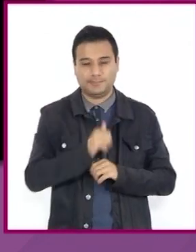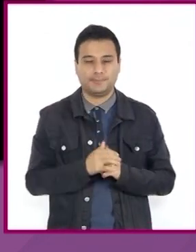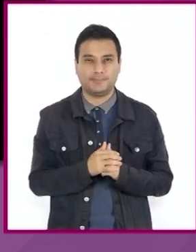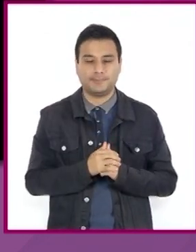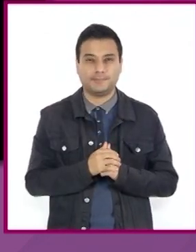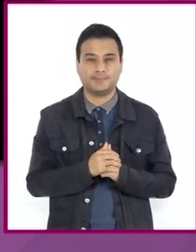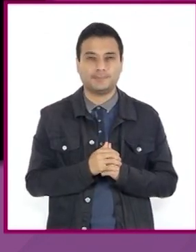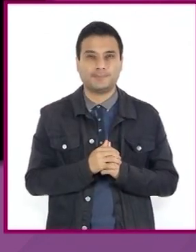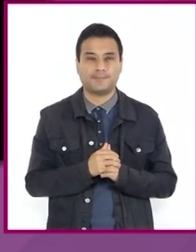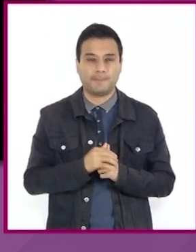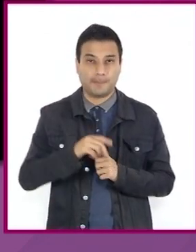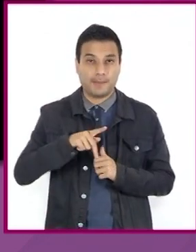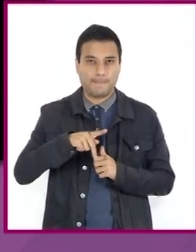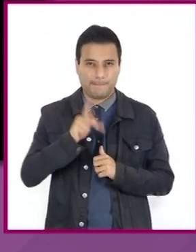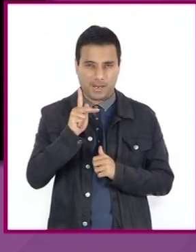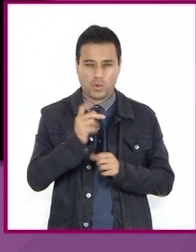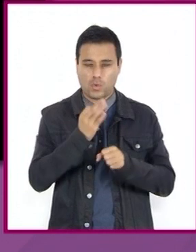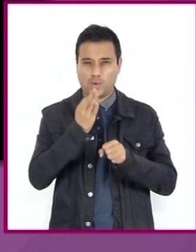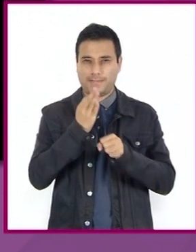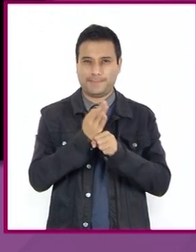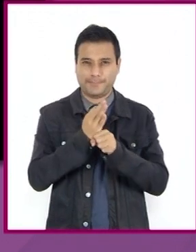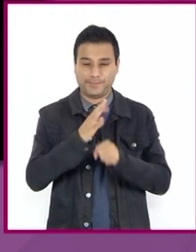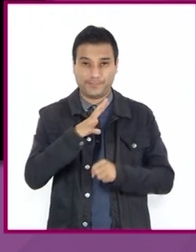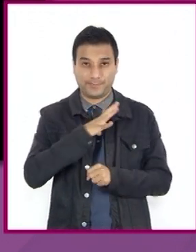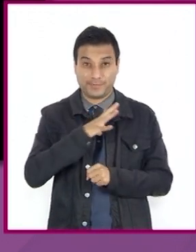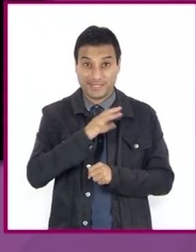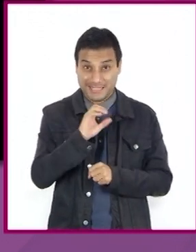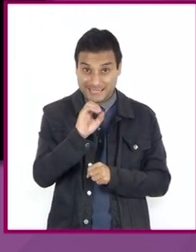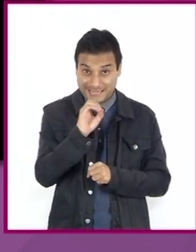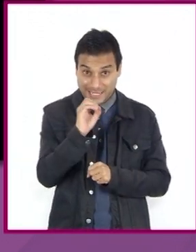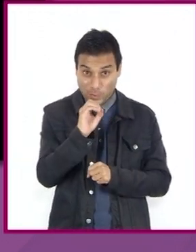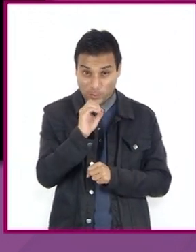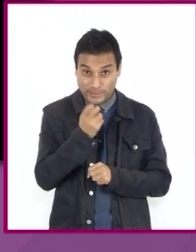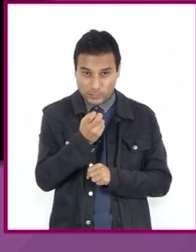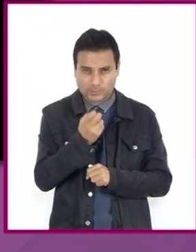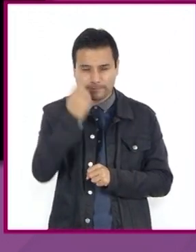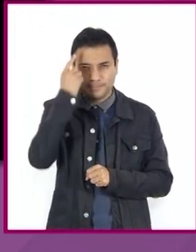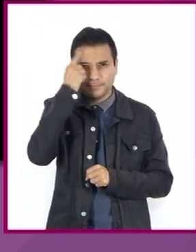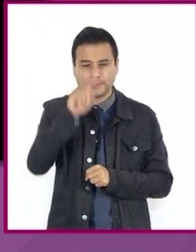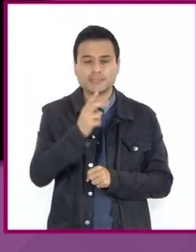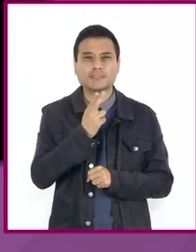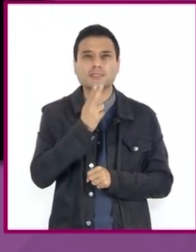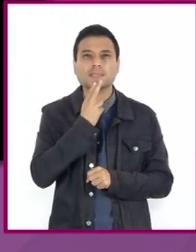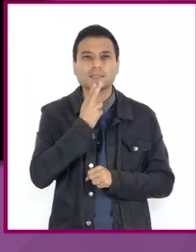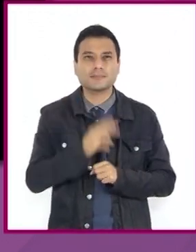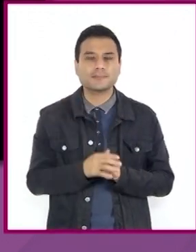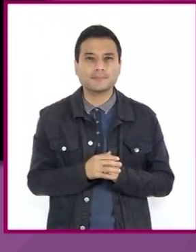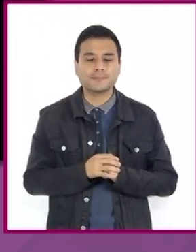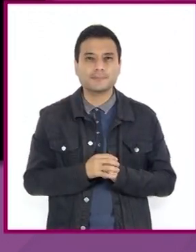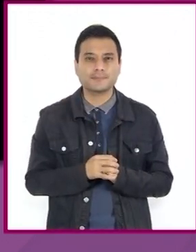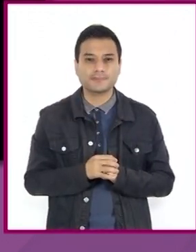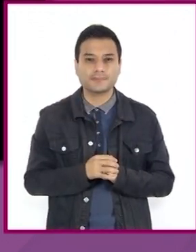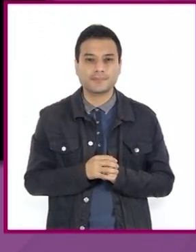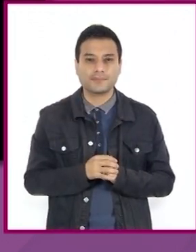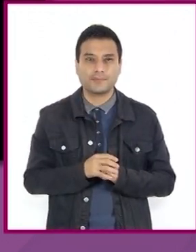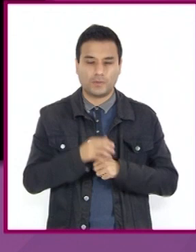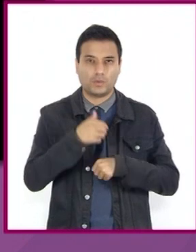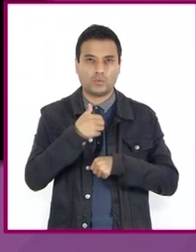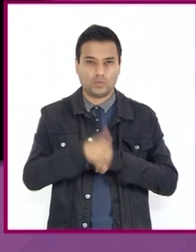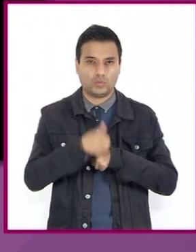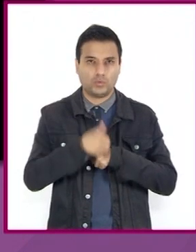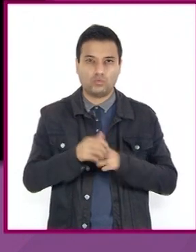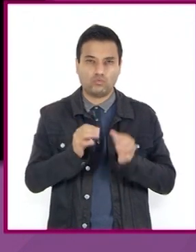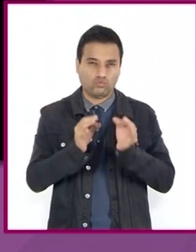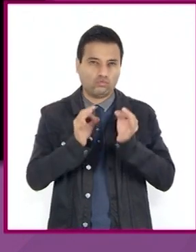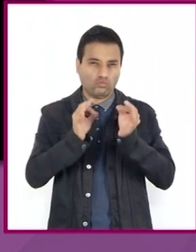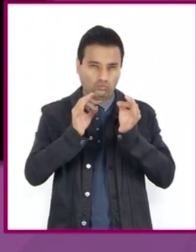Pero donde ahorita aparecen los ceros, esos espacios son para los coeficientes, esos sí los podemos